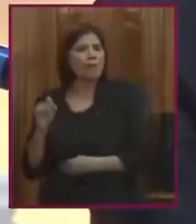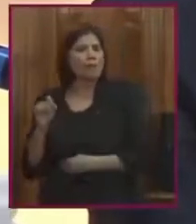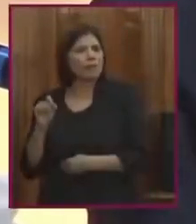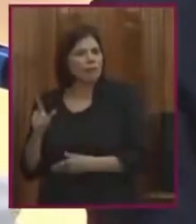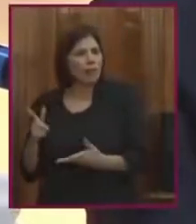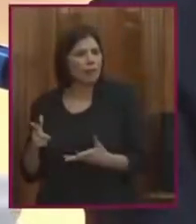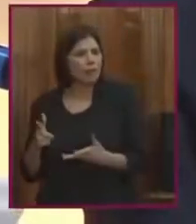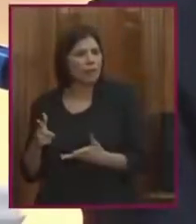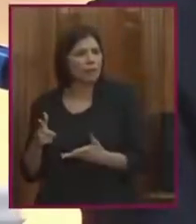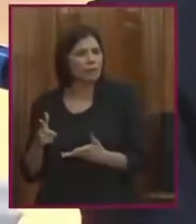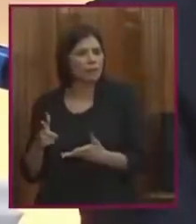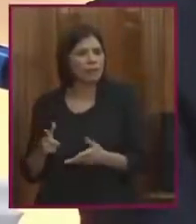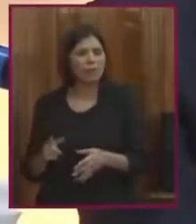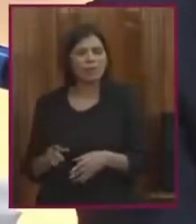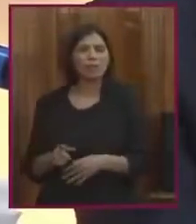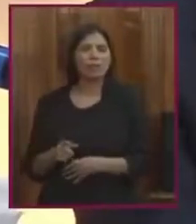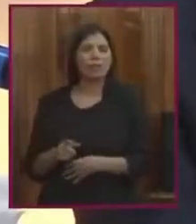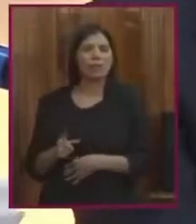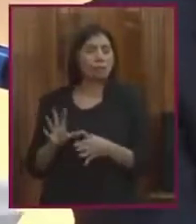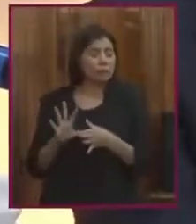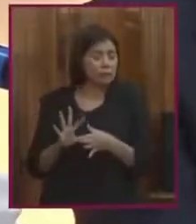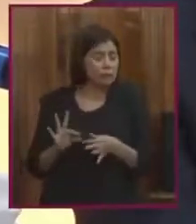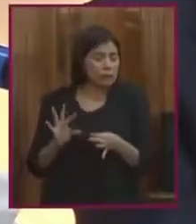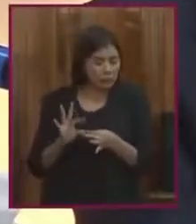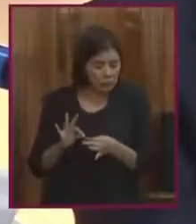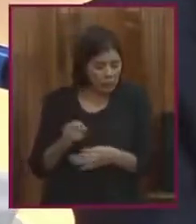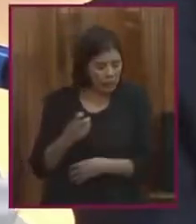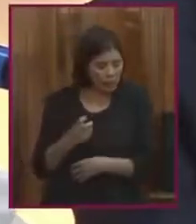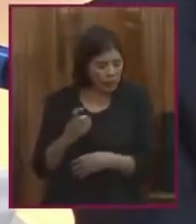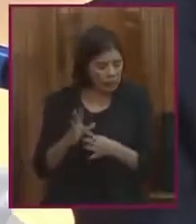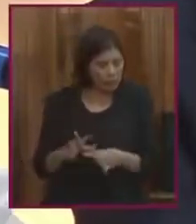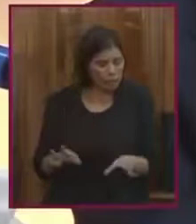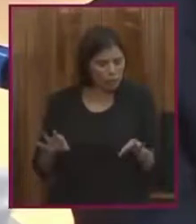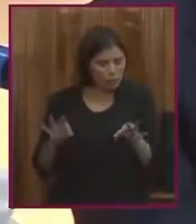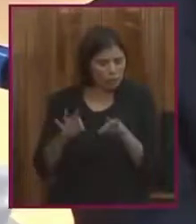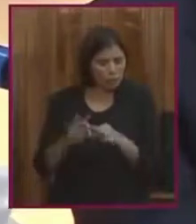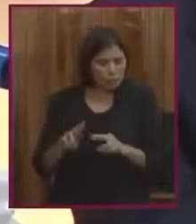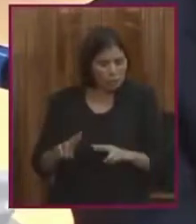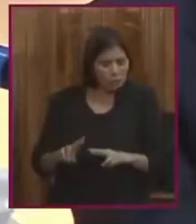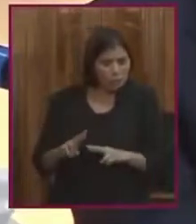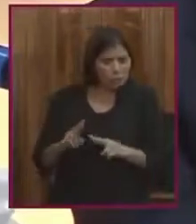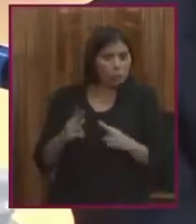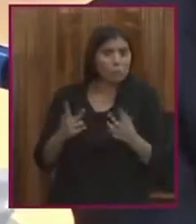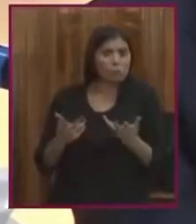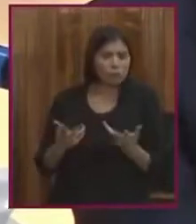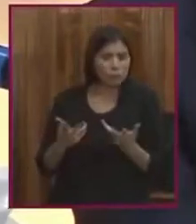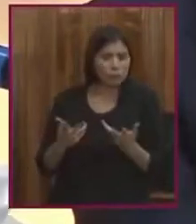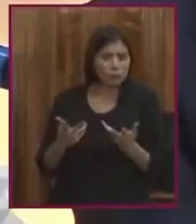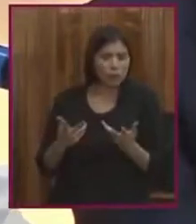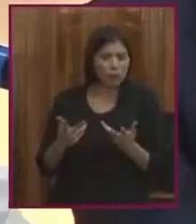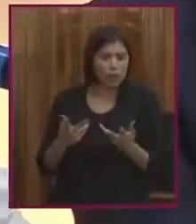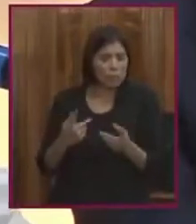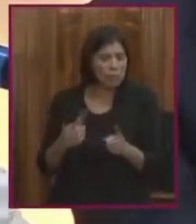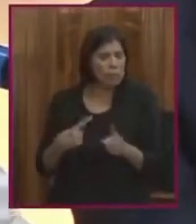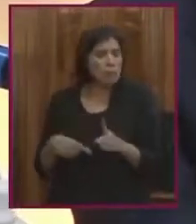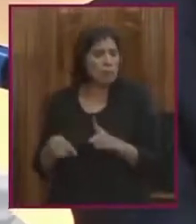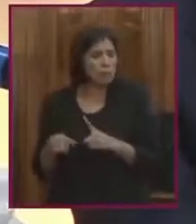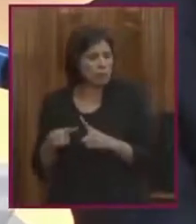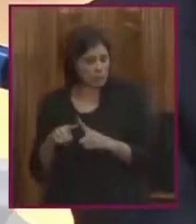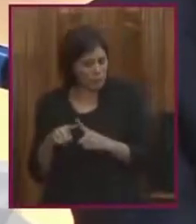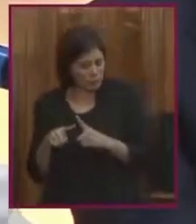yo creo que esto es fundamental también, una ruptura con el positivismo y